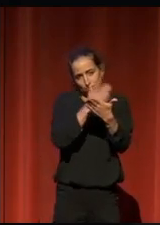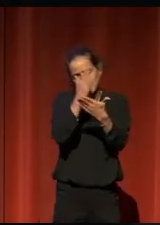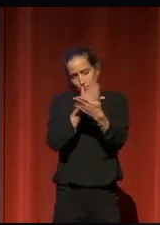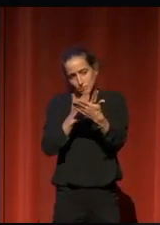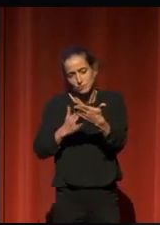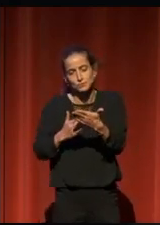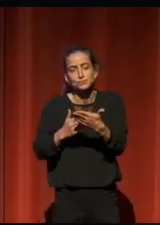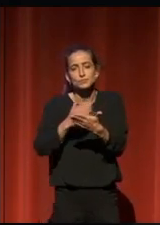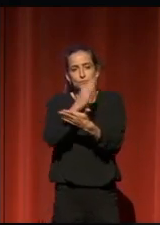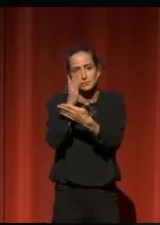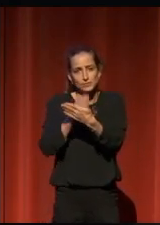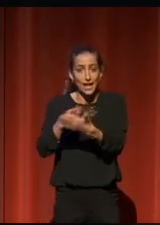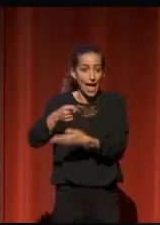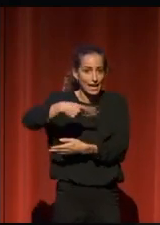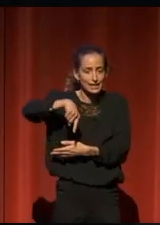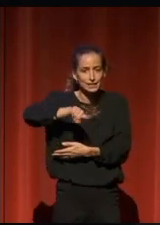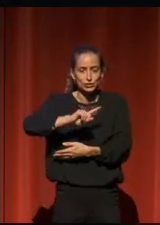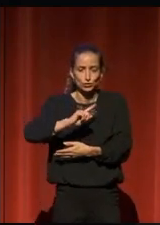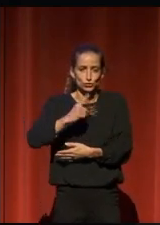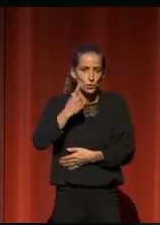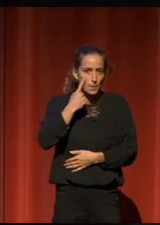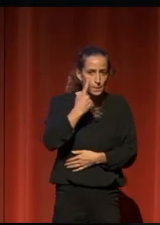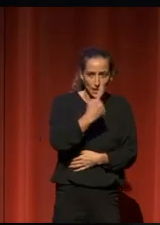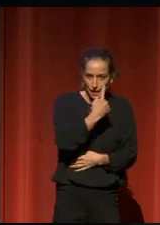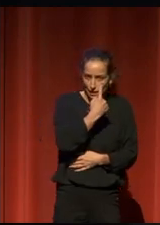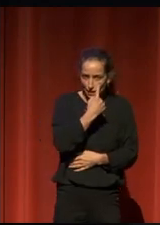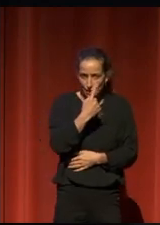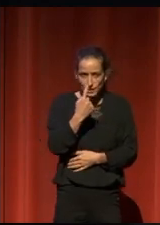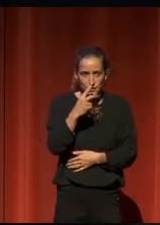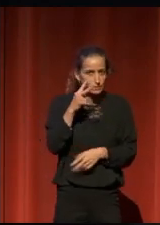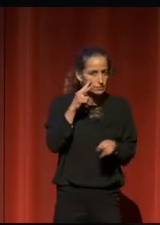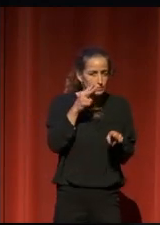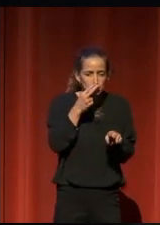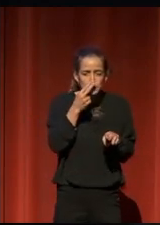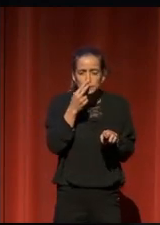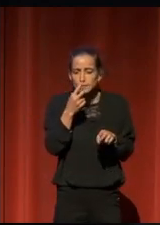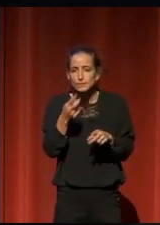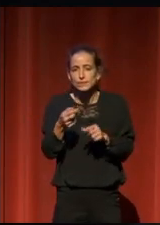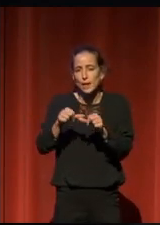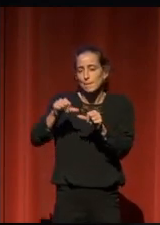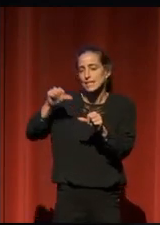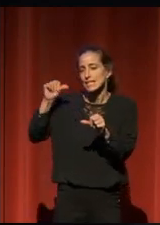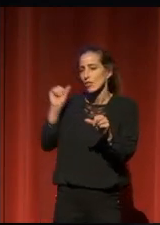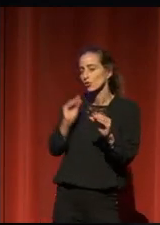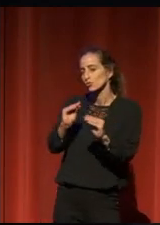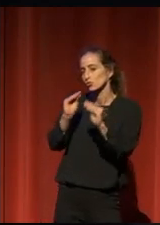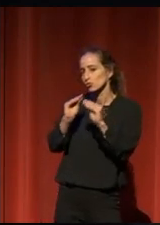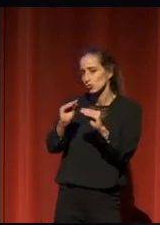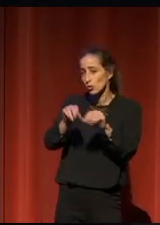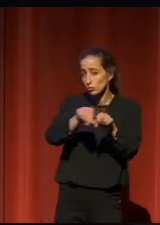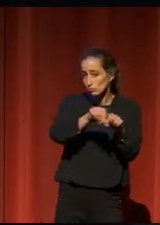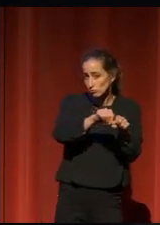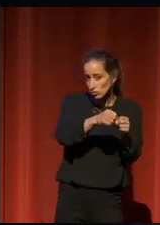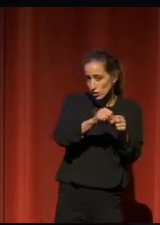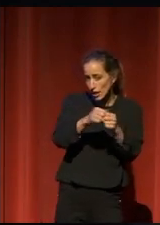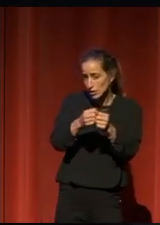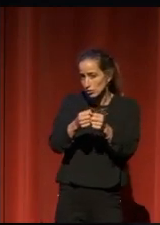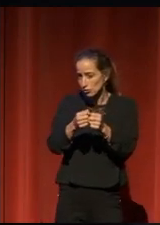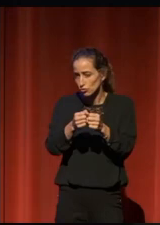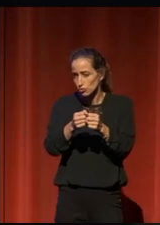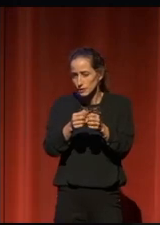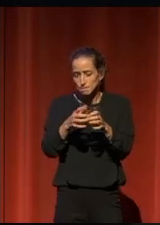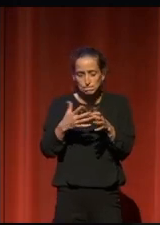falderos, vigilan, rastrean tu pasado. Los años hechos ya despojos,